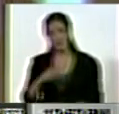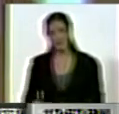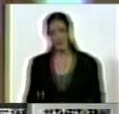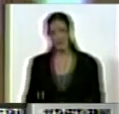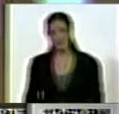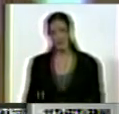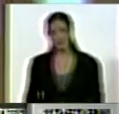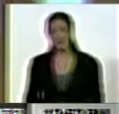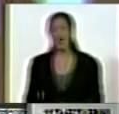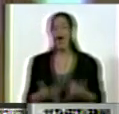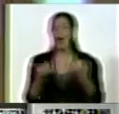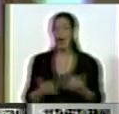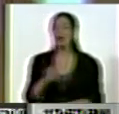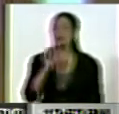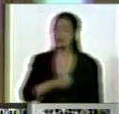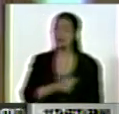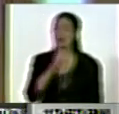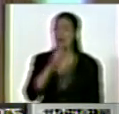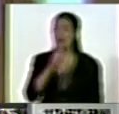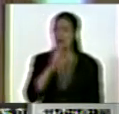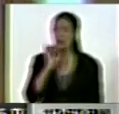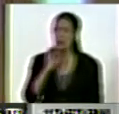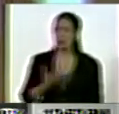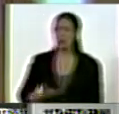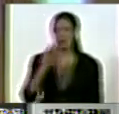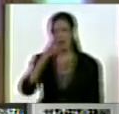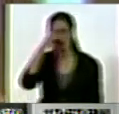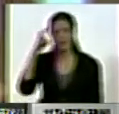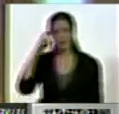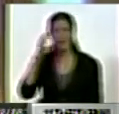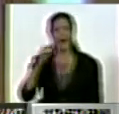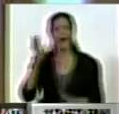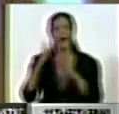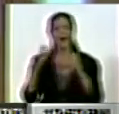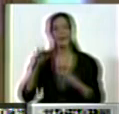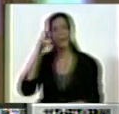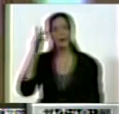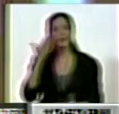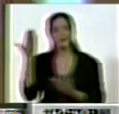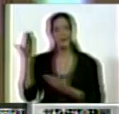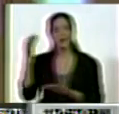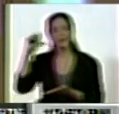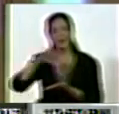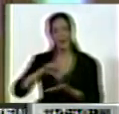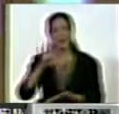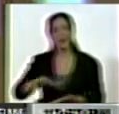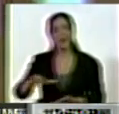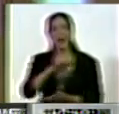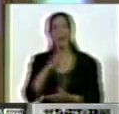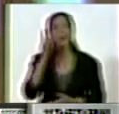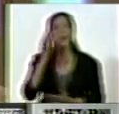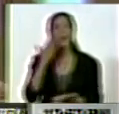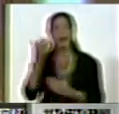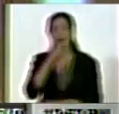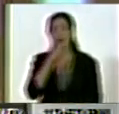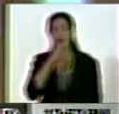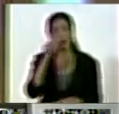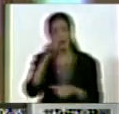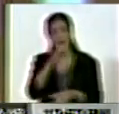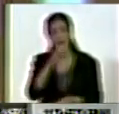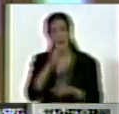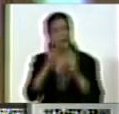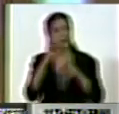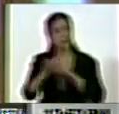Si hasta ahora se produce información en pleno desarrollo, para ello nos vamos a la Cancillería, a la Casa Amarilla, en pleno centro de la ciudad capital. Y está nuestra compañera Rodicely Cárdenas, información en